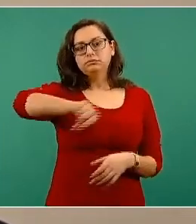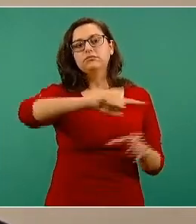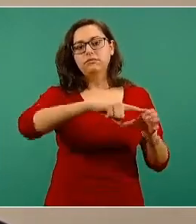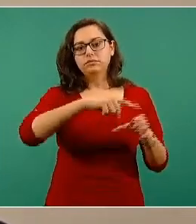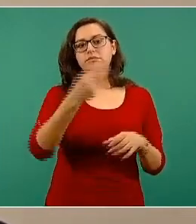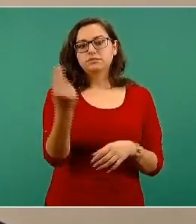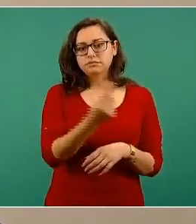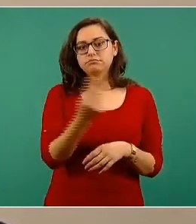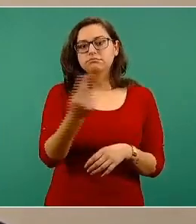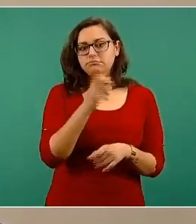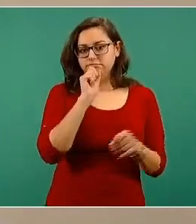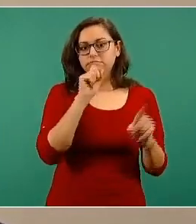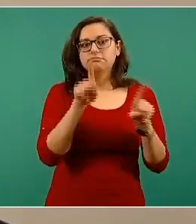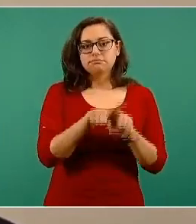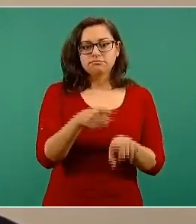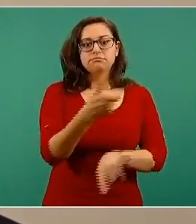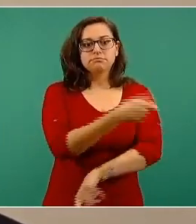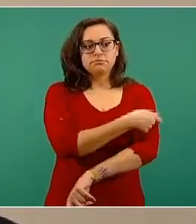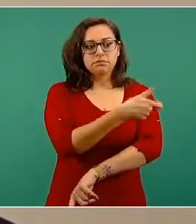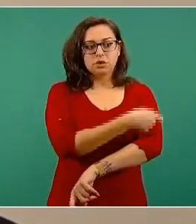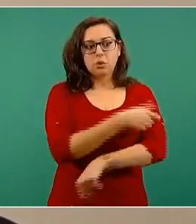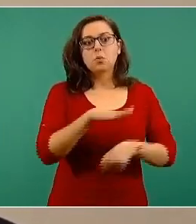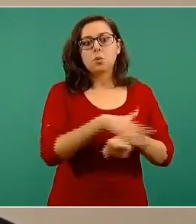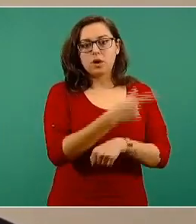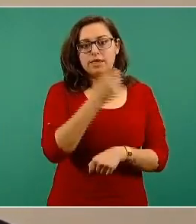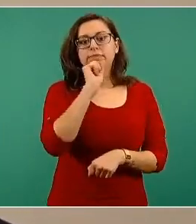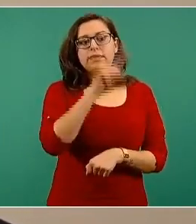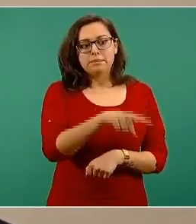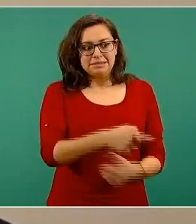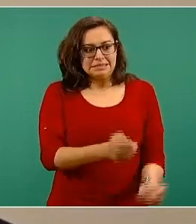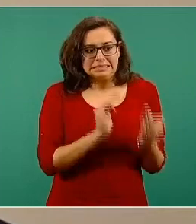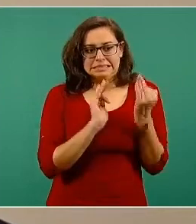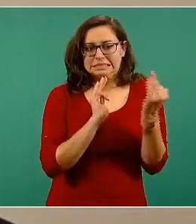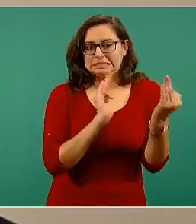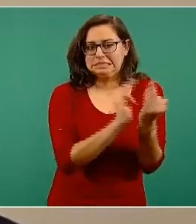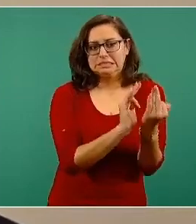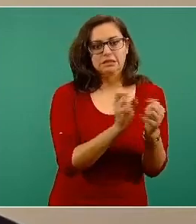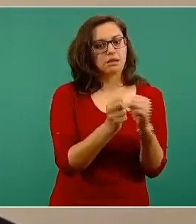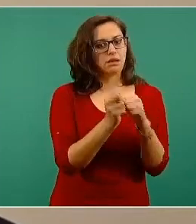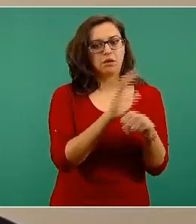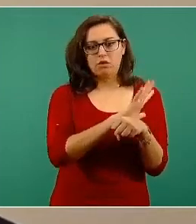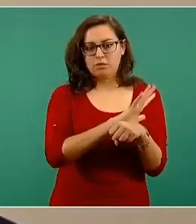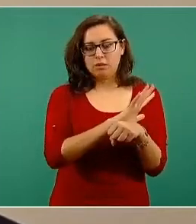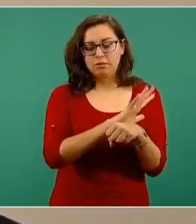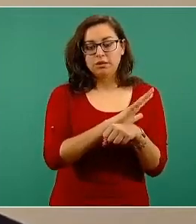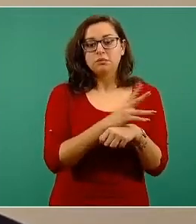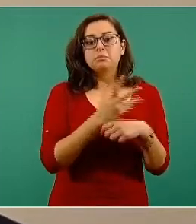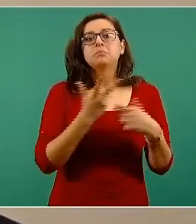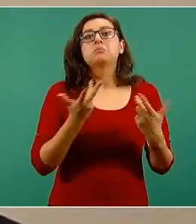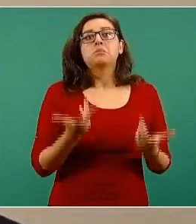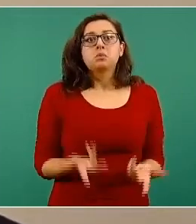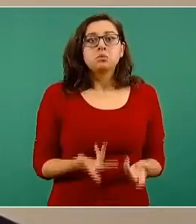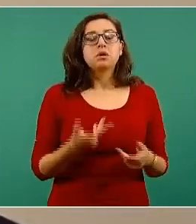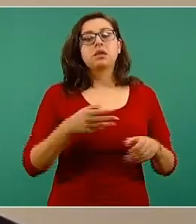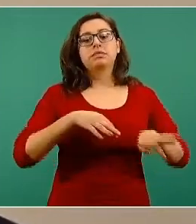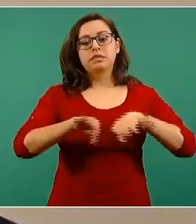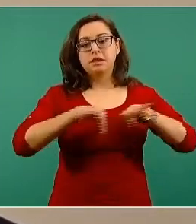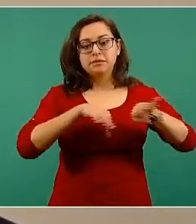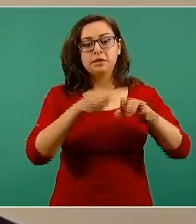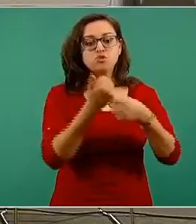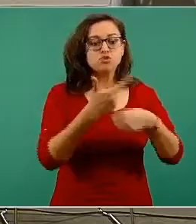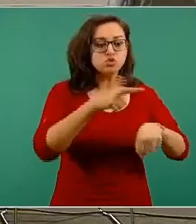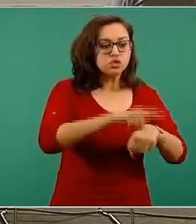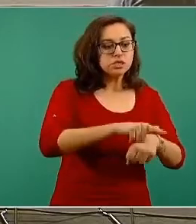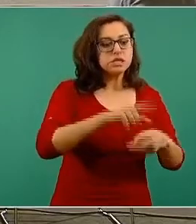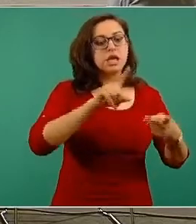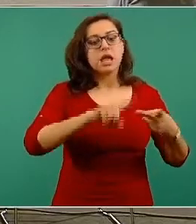diferentes unidades, que también se consideran trabajadores de salud de primera línea. Estamos hablando de trabajadoras sociales, estamos